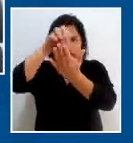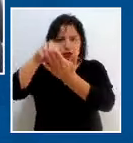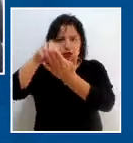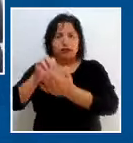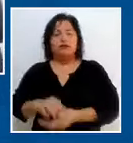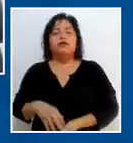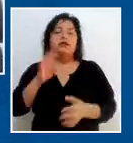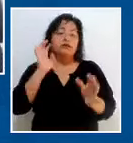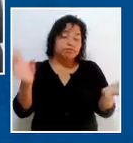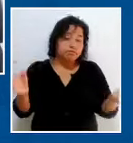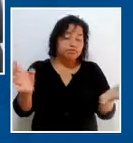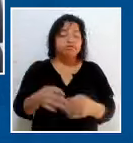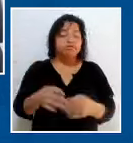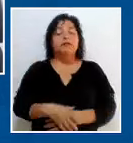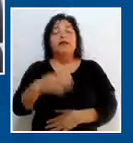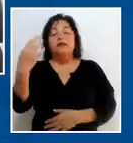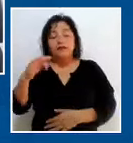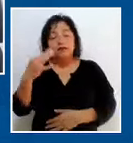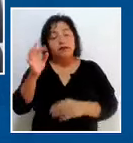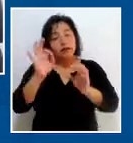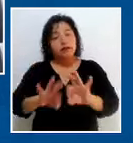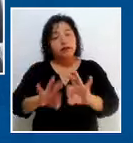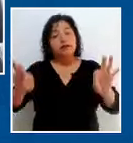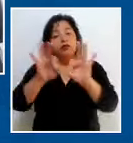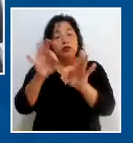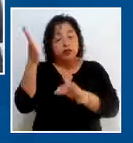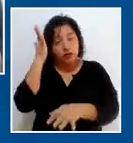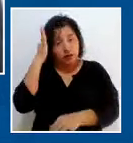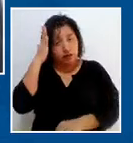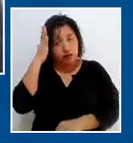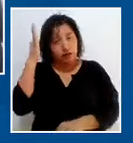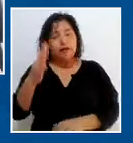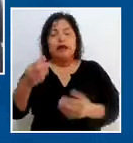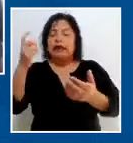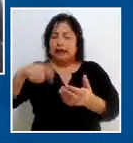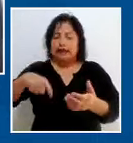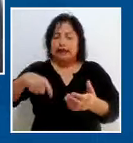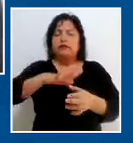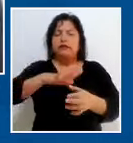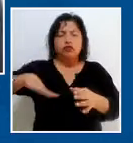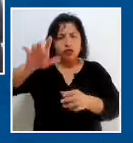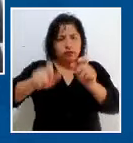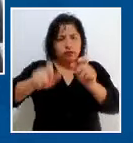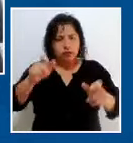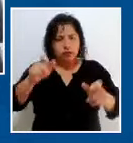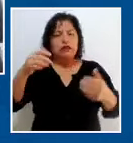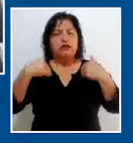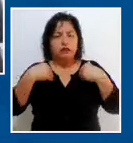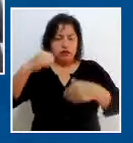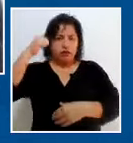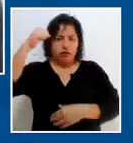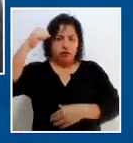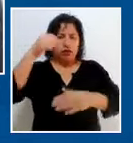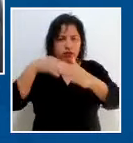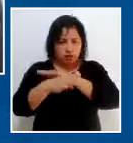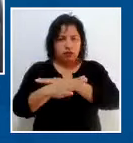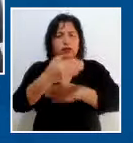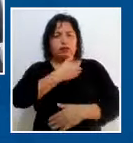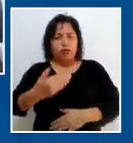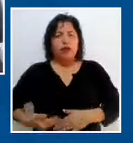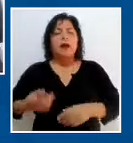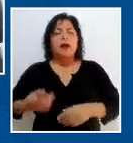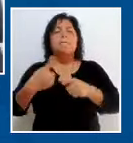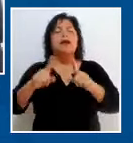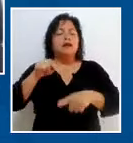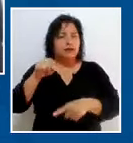¿no? Entonces, siempre hay que tener en cuenta que tenemos el derecho de acceder a la información pública, pero este derecho